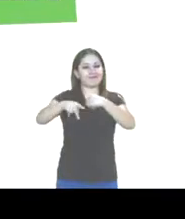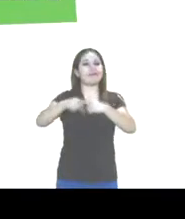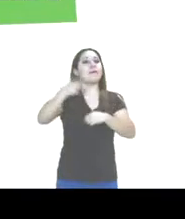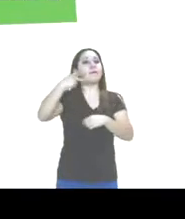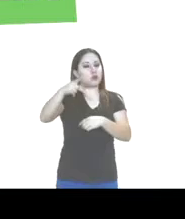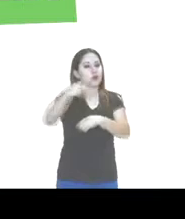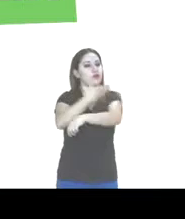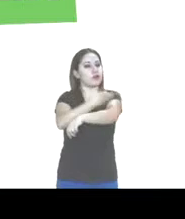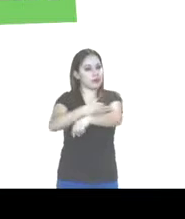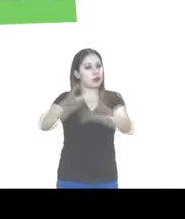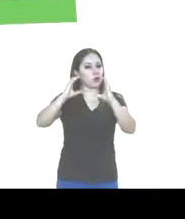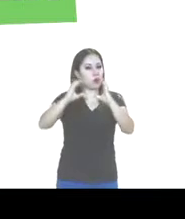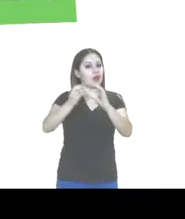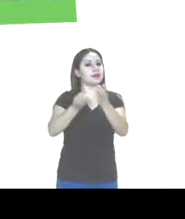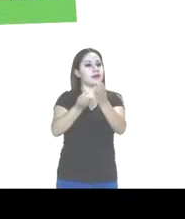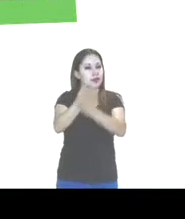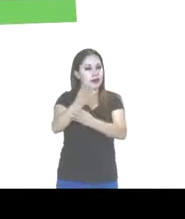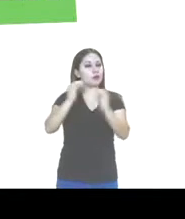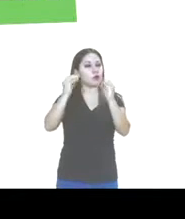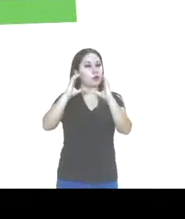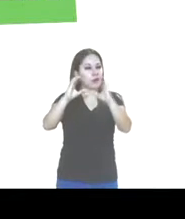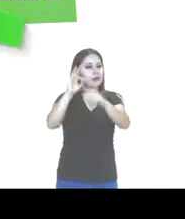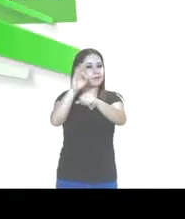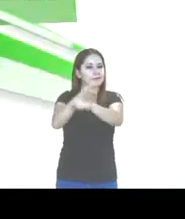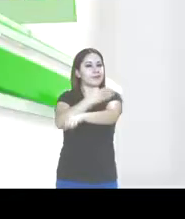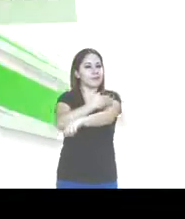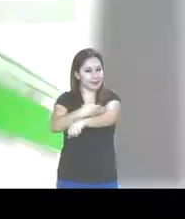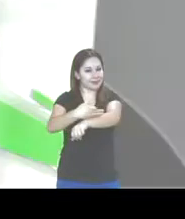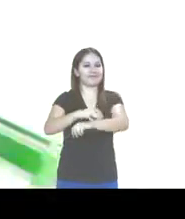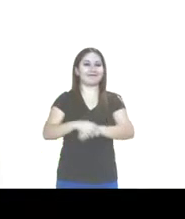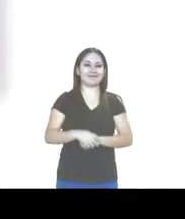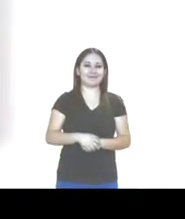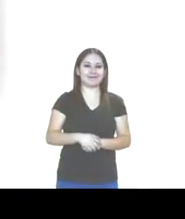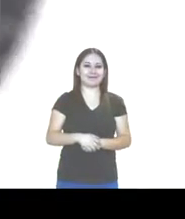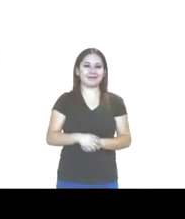cubrebocas. Por tu familia, si sales, cuídate.